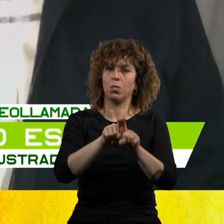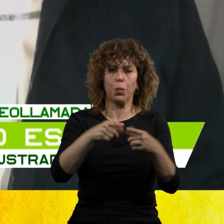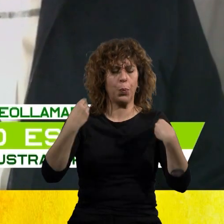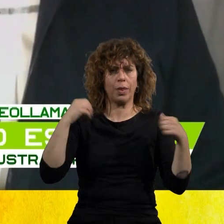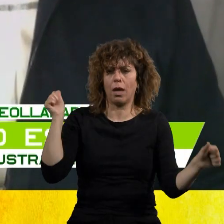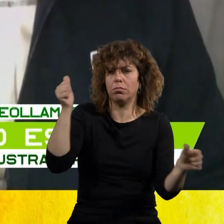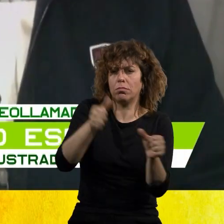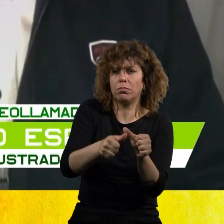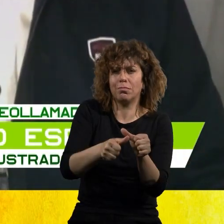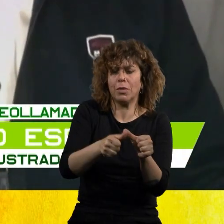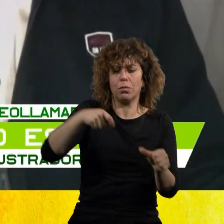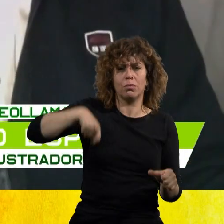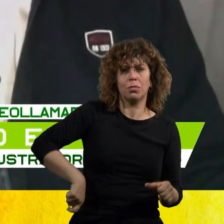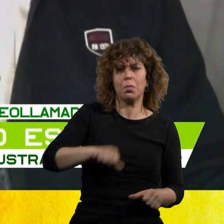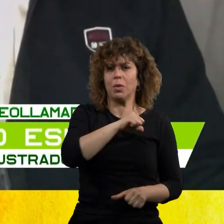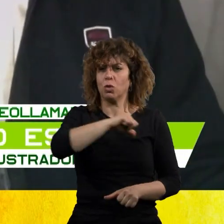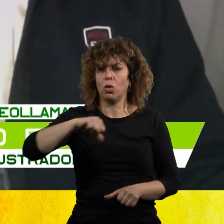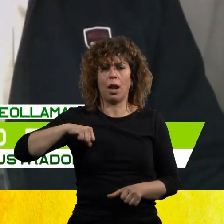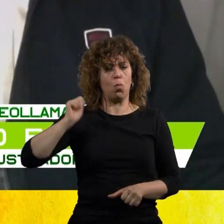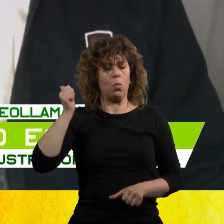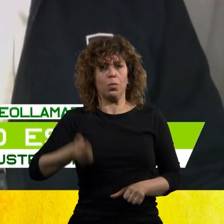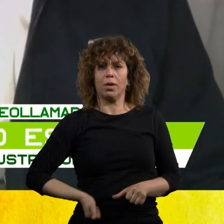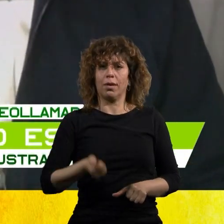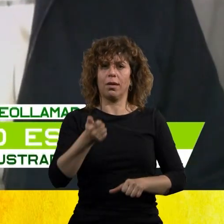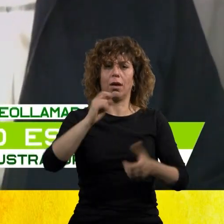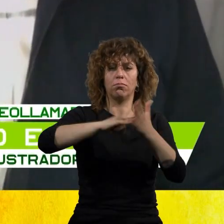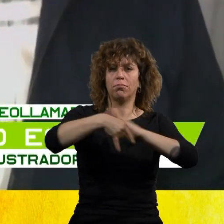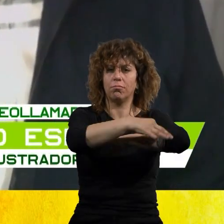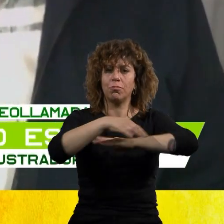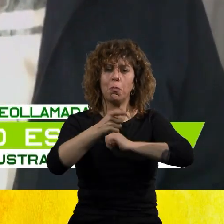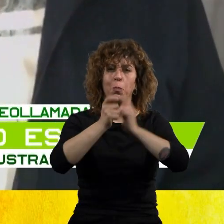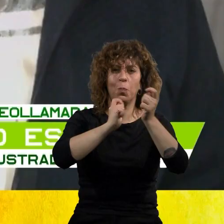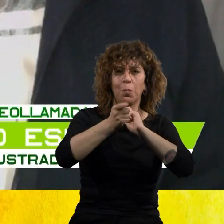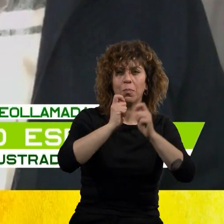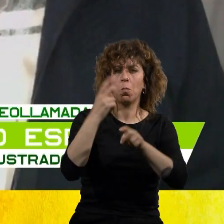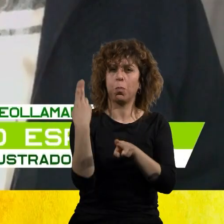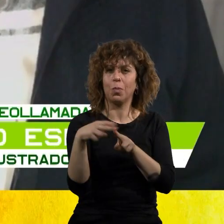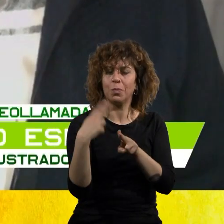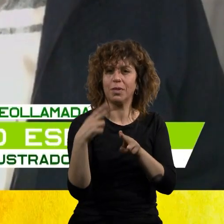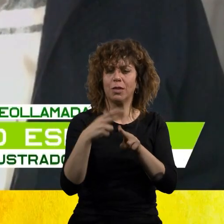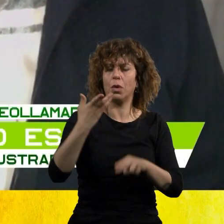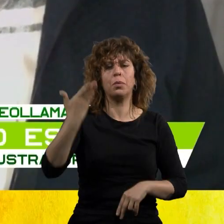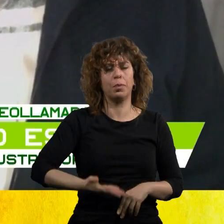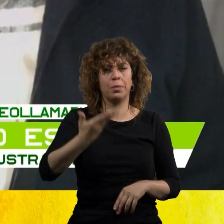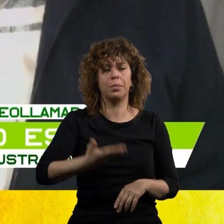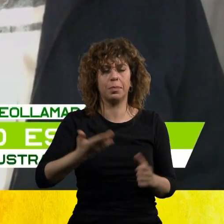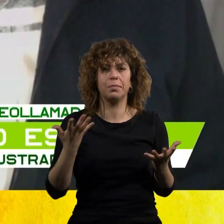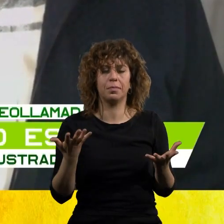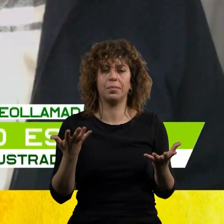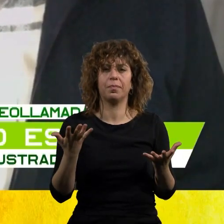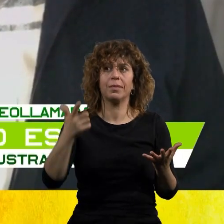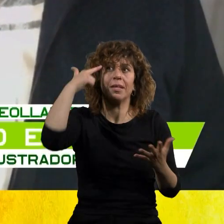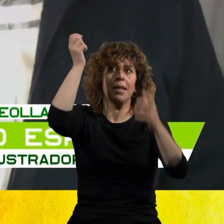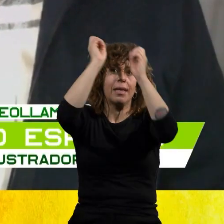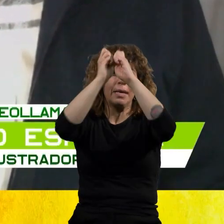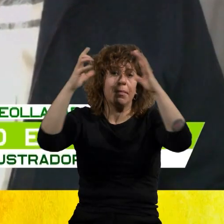rica, tanto profesional como personalmente, ingeniero, periodista, político, muy relevante, ¿no? Bueno, que me